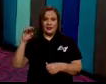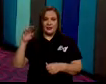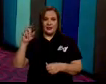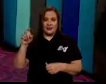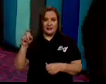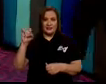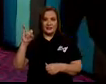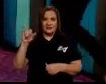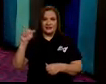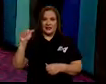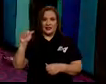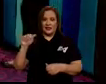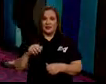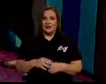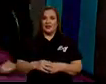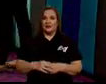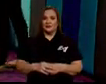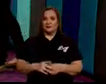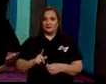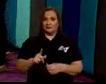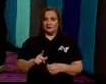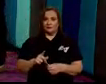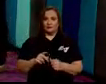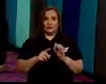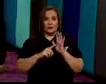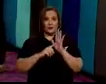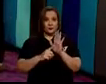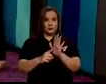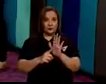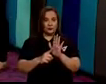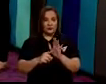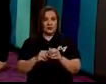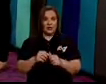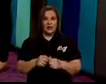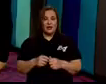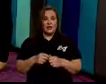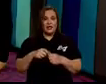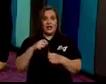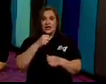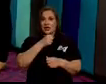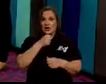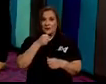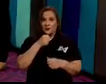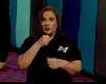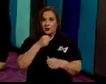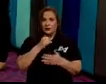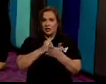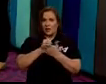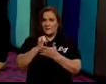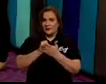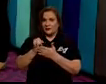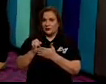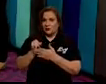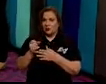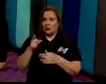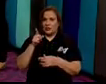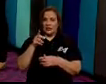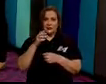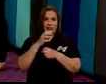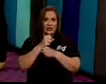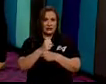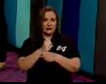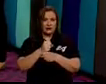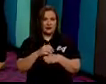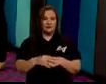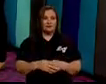segunda parte de aquel reportaje, aquella investigación que ella está haciendo. ¿Cómo están, Nixia? Muy bien, maestra